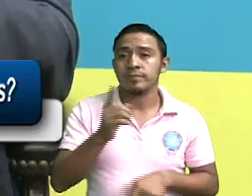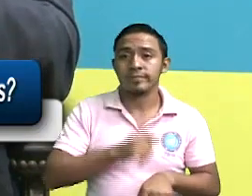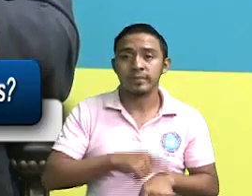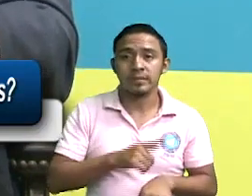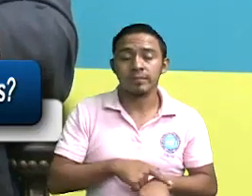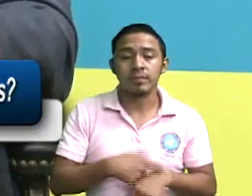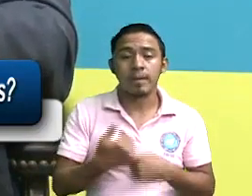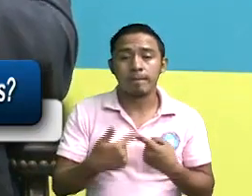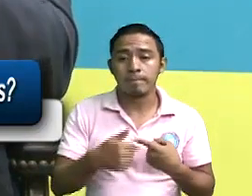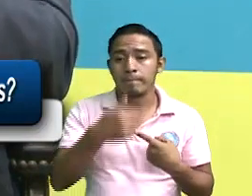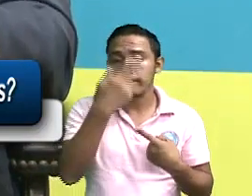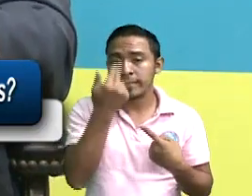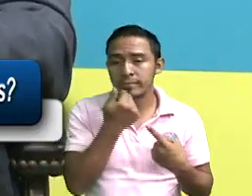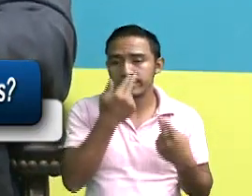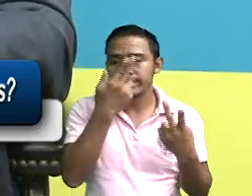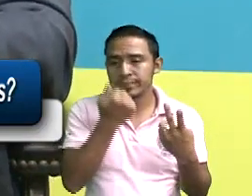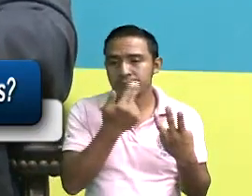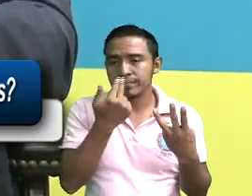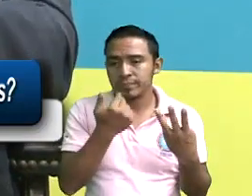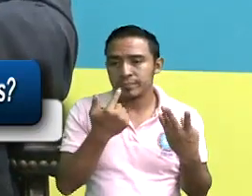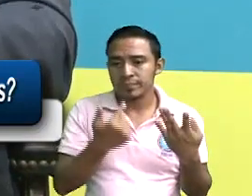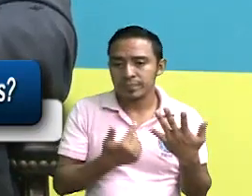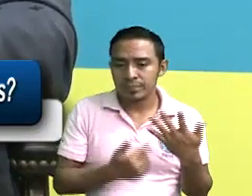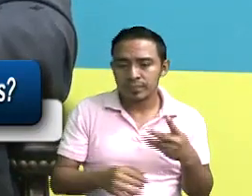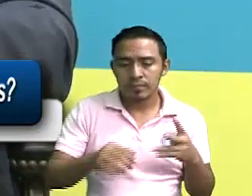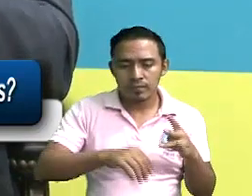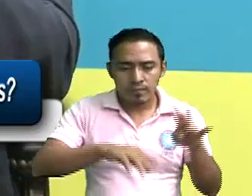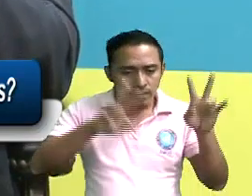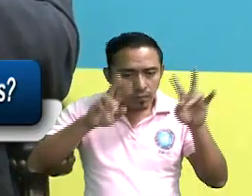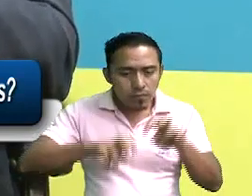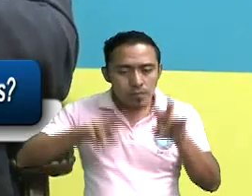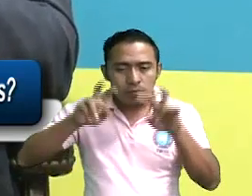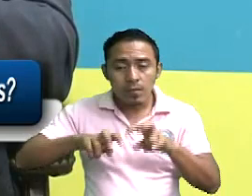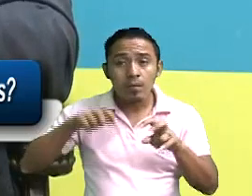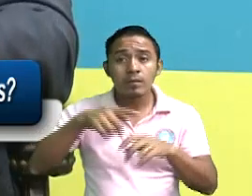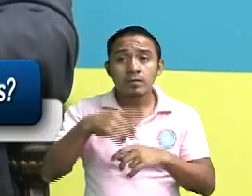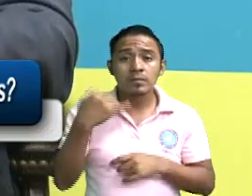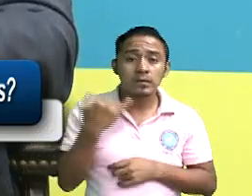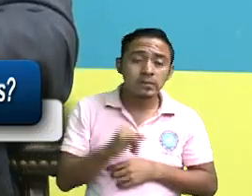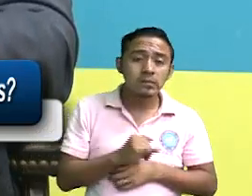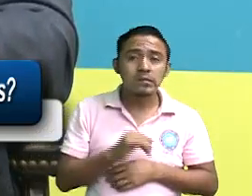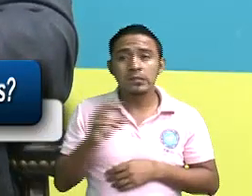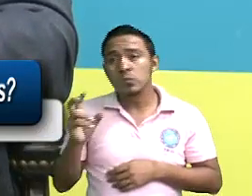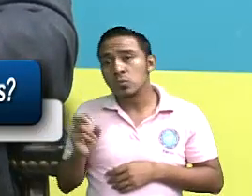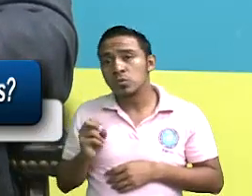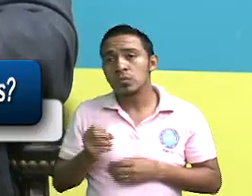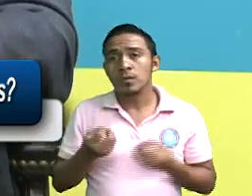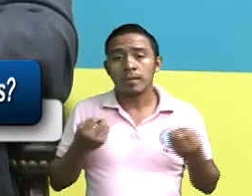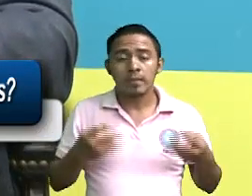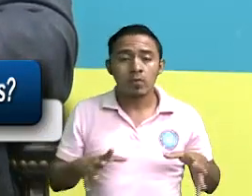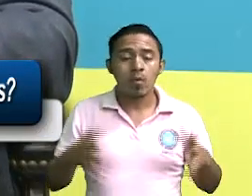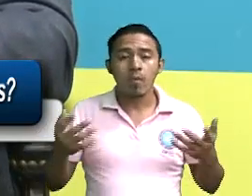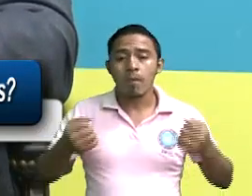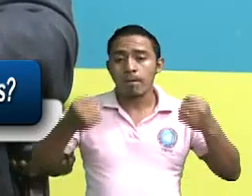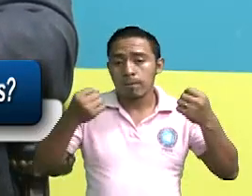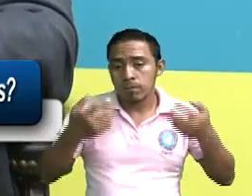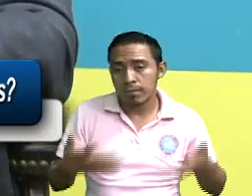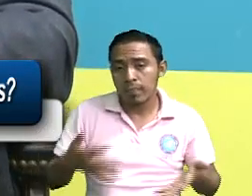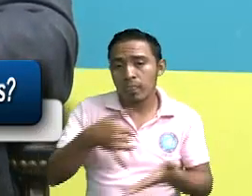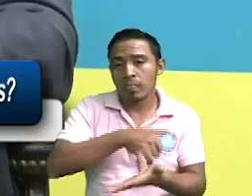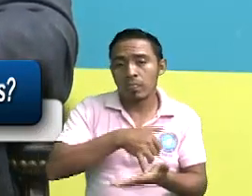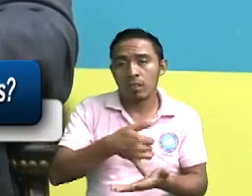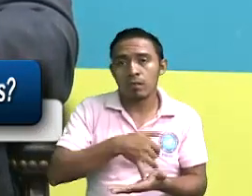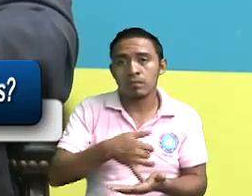para interrogarlo y examinarlo y descubrir si el paciente realmente tiene una pérdida de fuerza, una